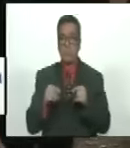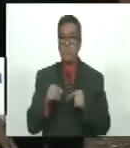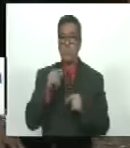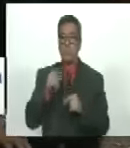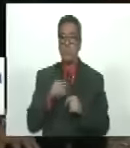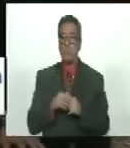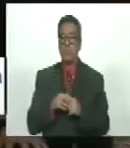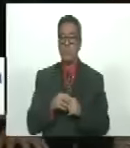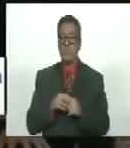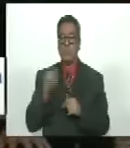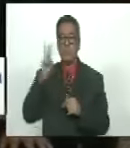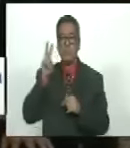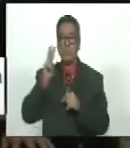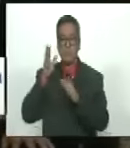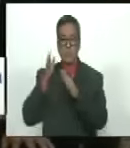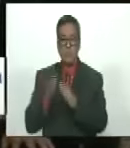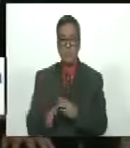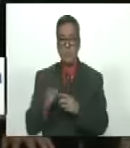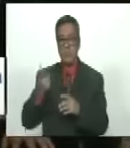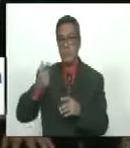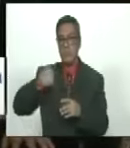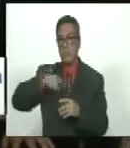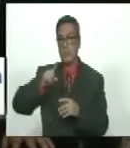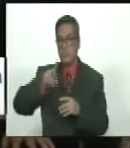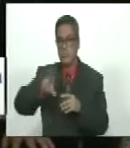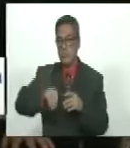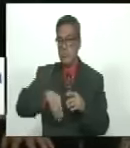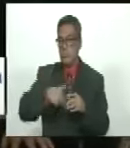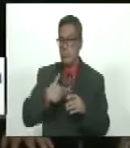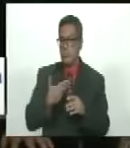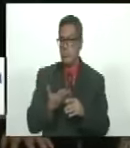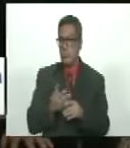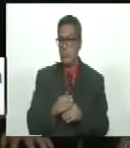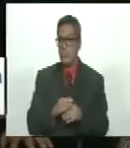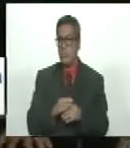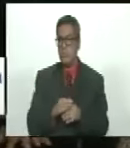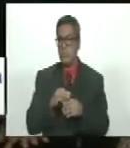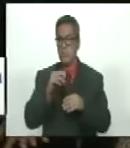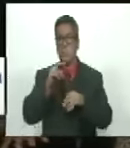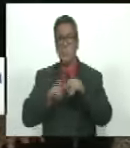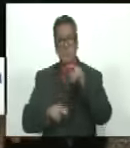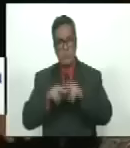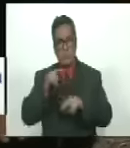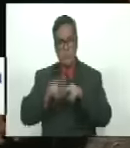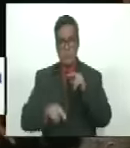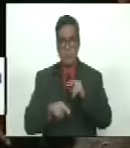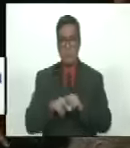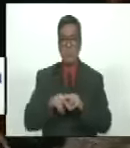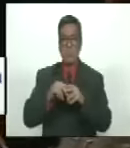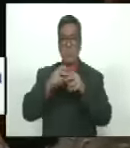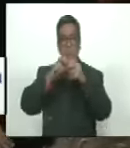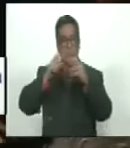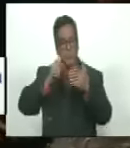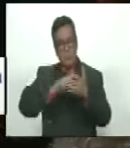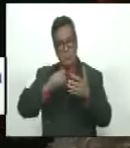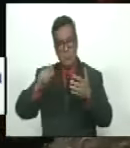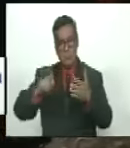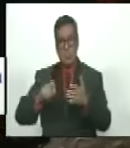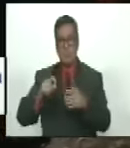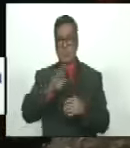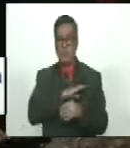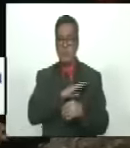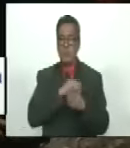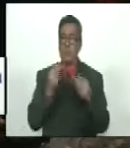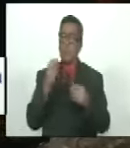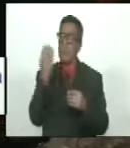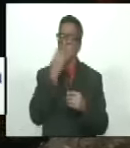en toda Venezuela existe la capacidad de la elaboración teórica. A mí me da